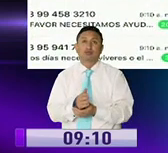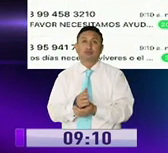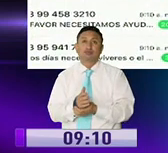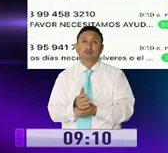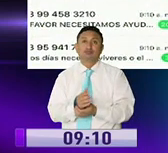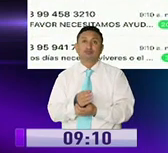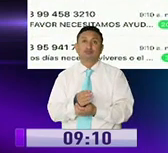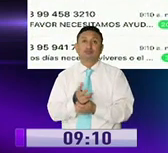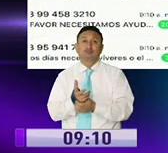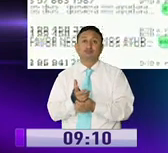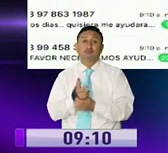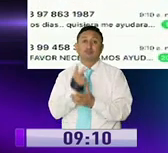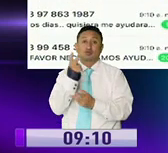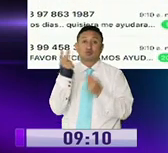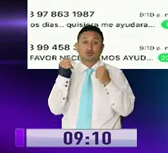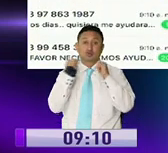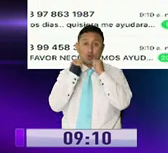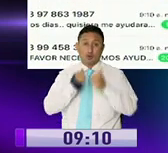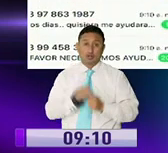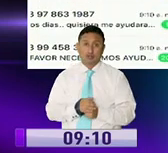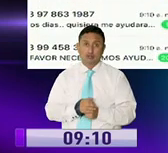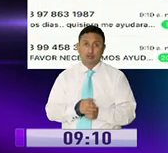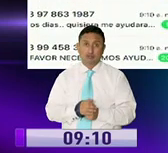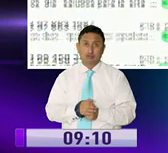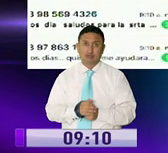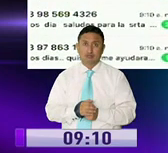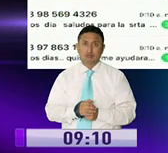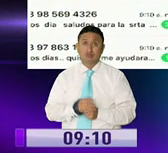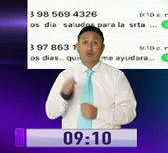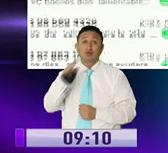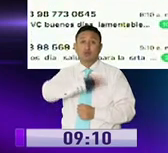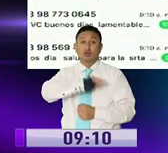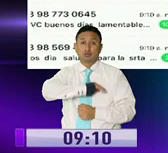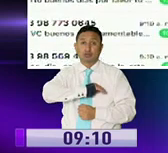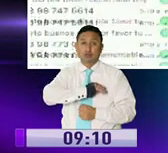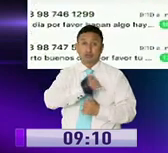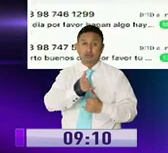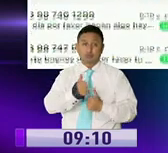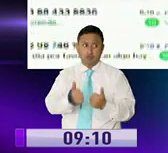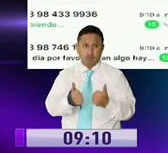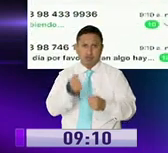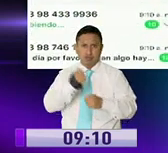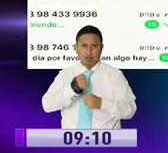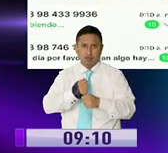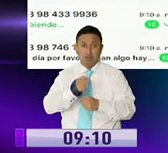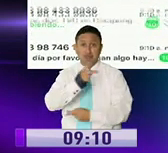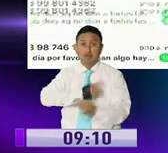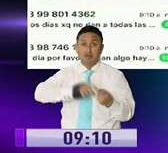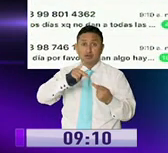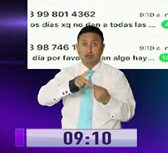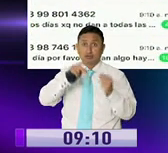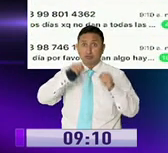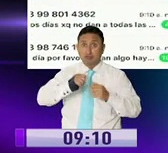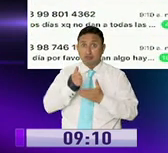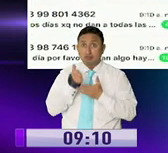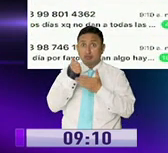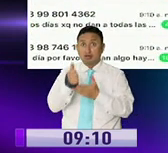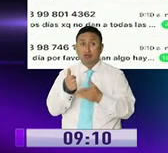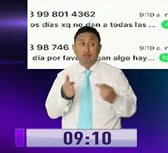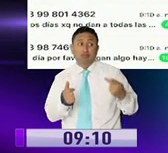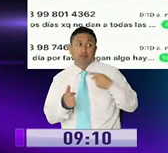abuelitos. A ver, sería bueno que la municipalidad trabaja con nosotros muy bien, ellos están haciendo un gran trabajo. La prefectura también sería bueno que la prefecta nos